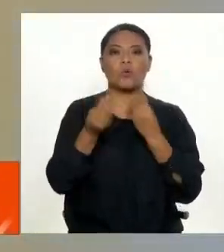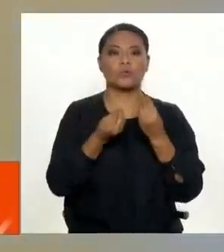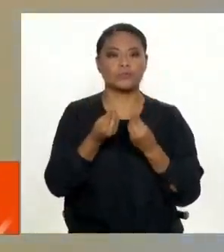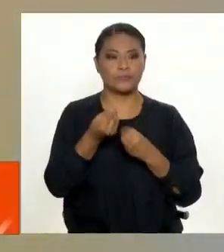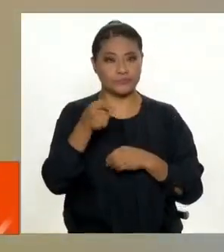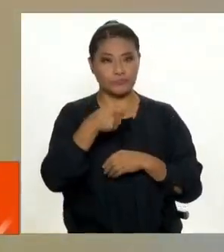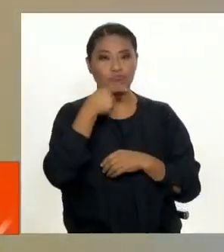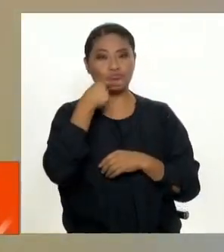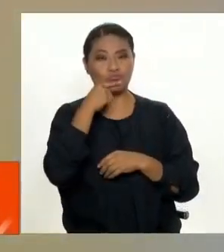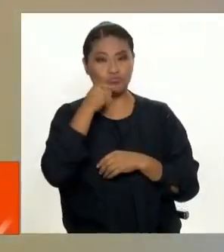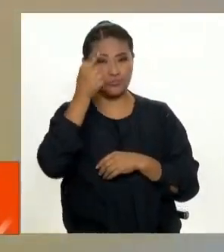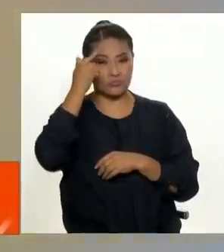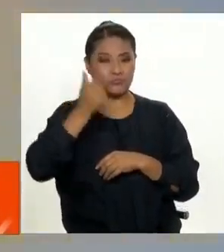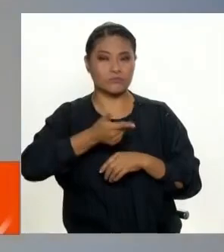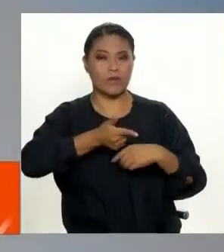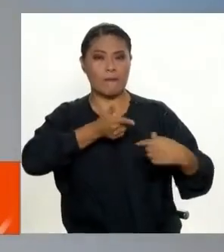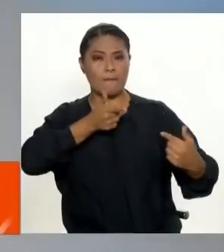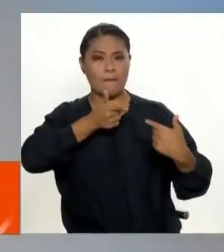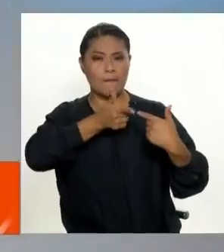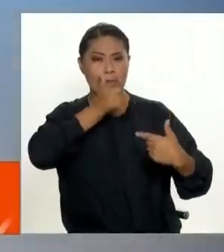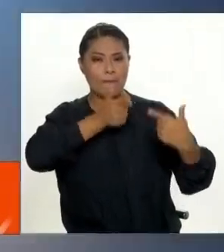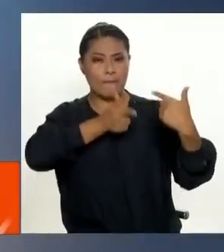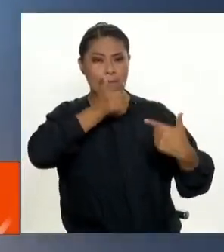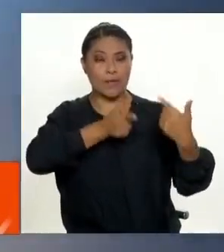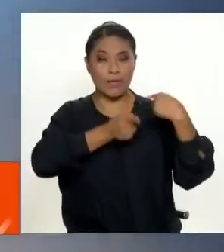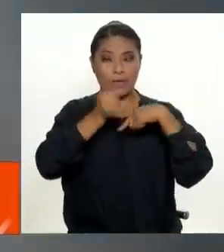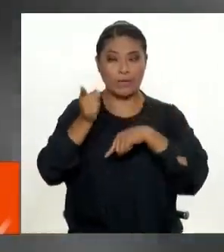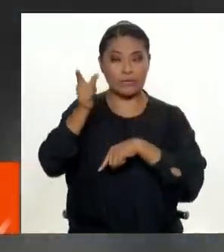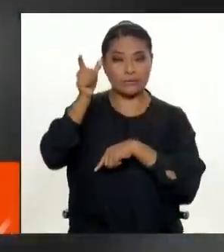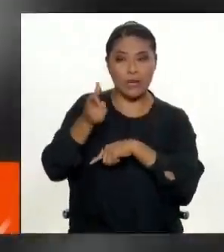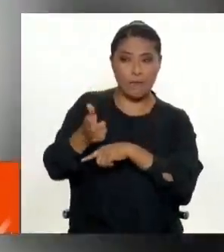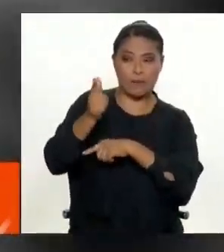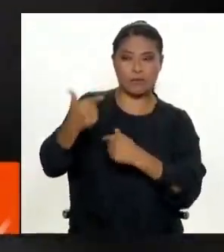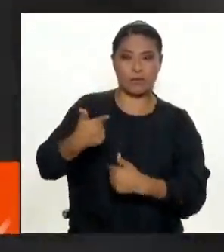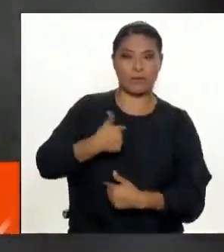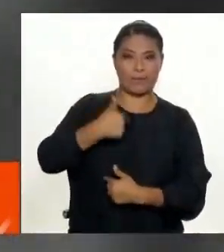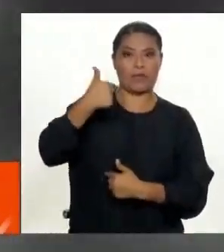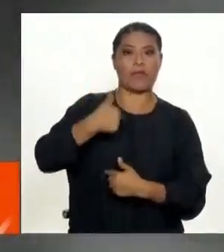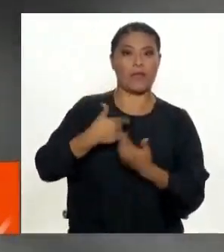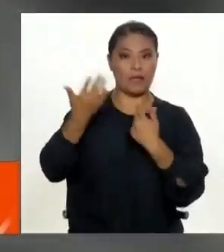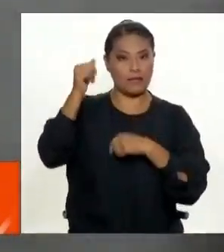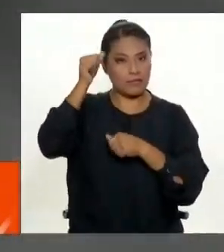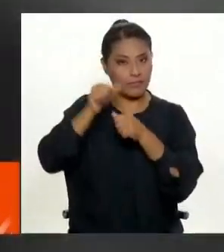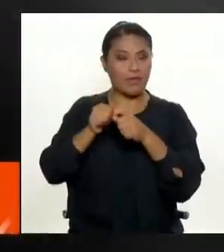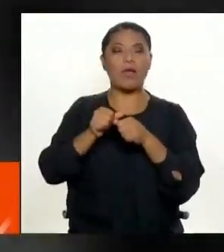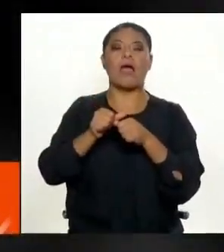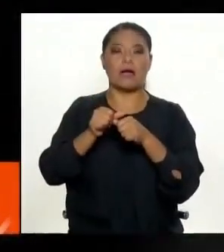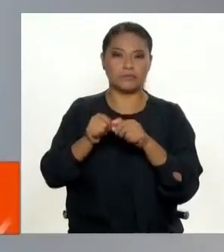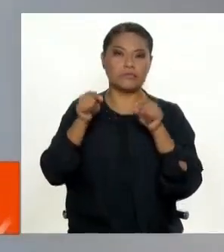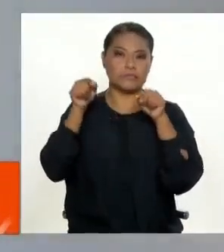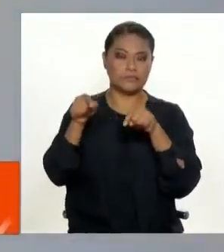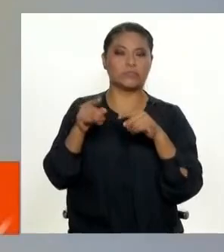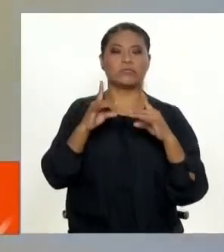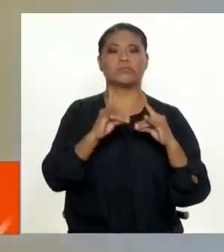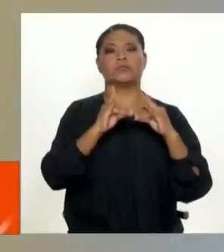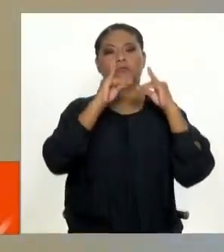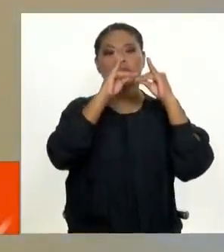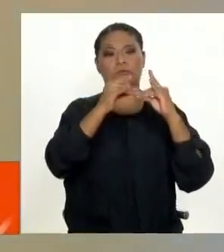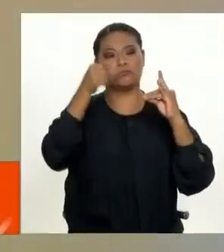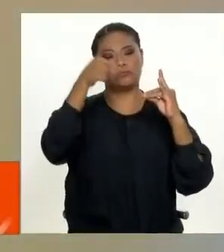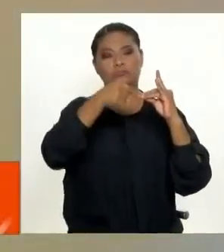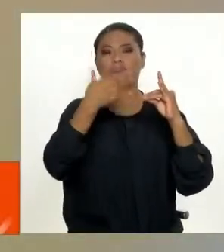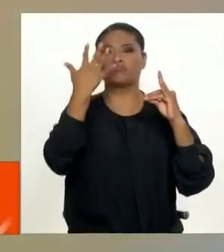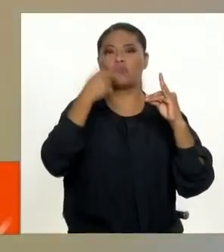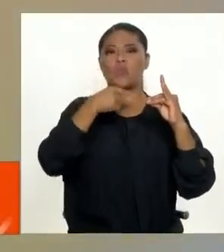de esta mujer que resultó herida de bala producto del ataque de estos criminales, porque ellos han sido los responsables de lo